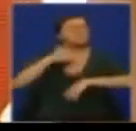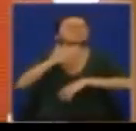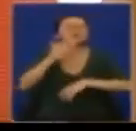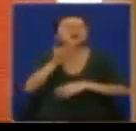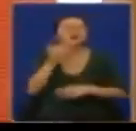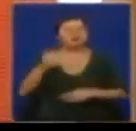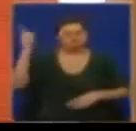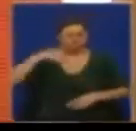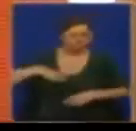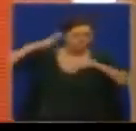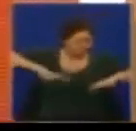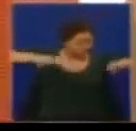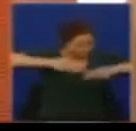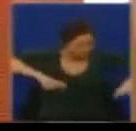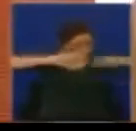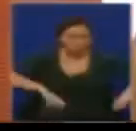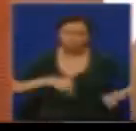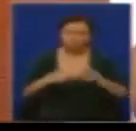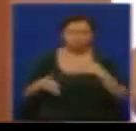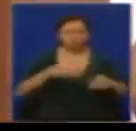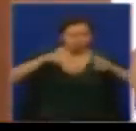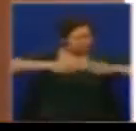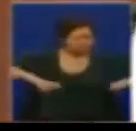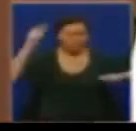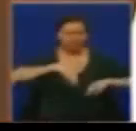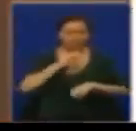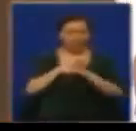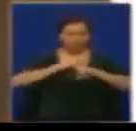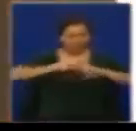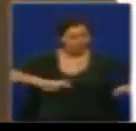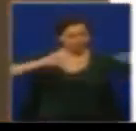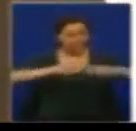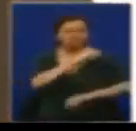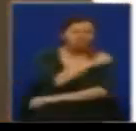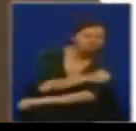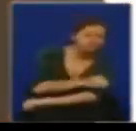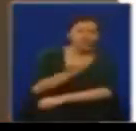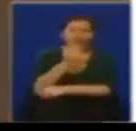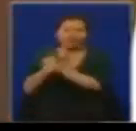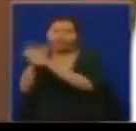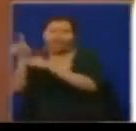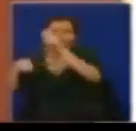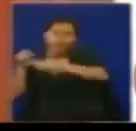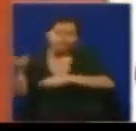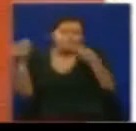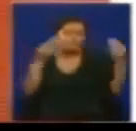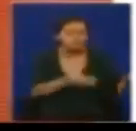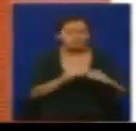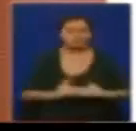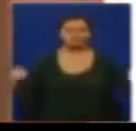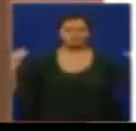examinadores, acreditadores extranjeros a examinarnos, compañeros, para que no haya palanca influencia, politiquería, para que haya